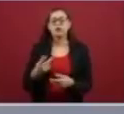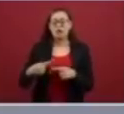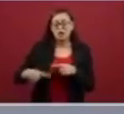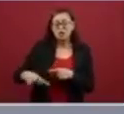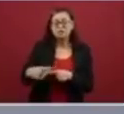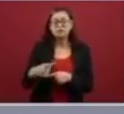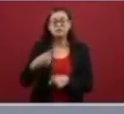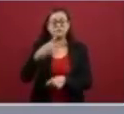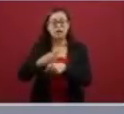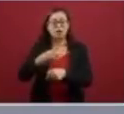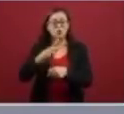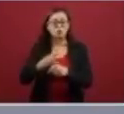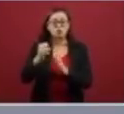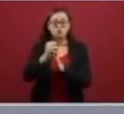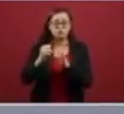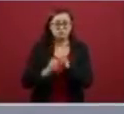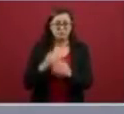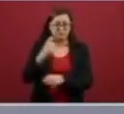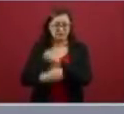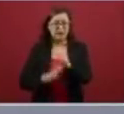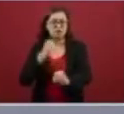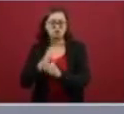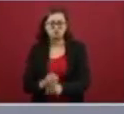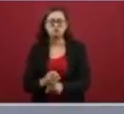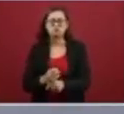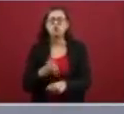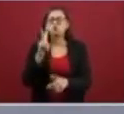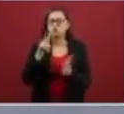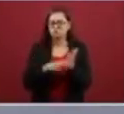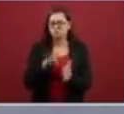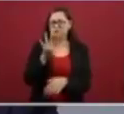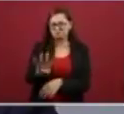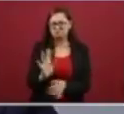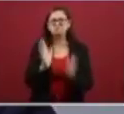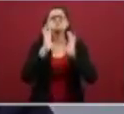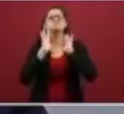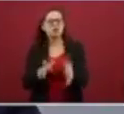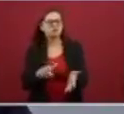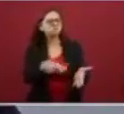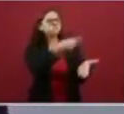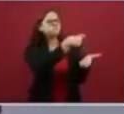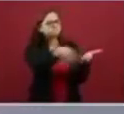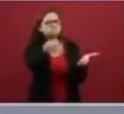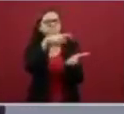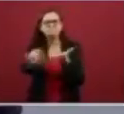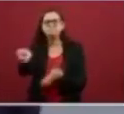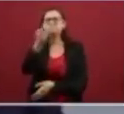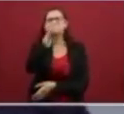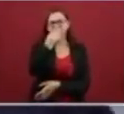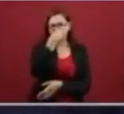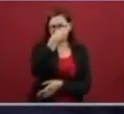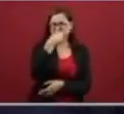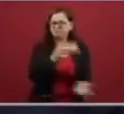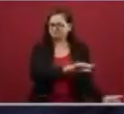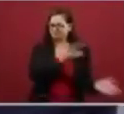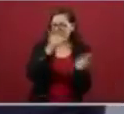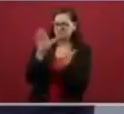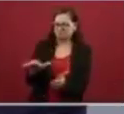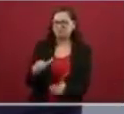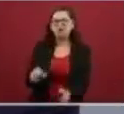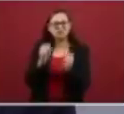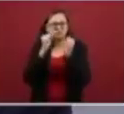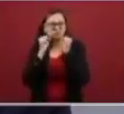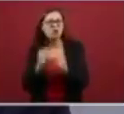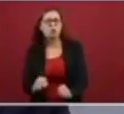semestre de este año, 2019, y se obtuvo un ahorro de